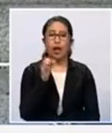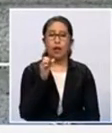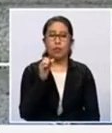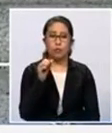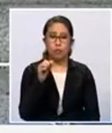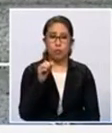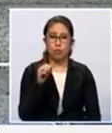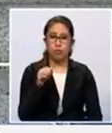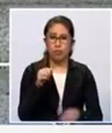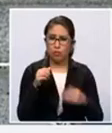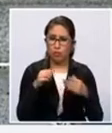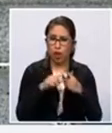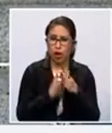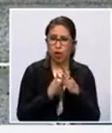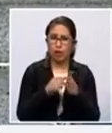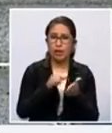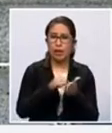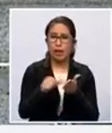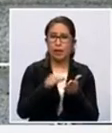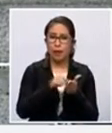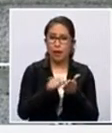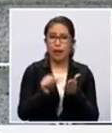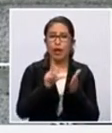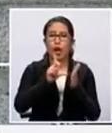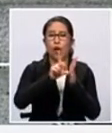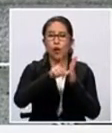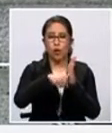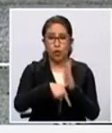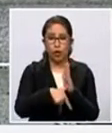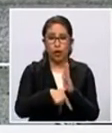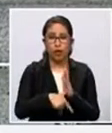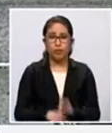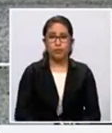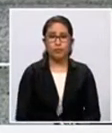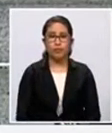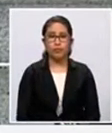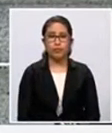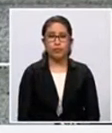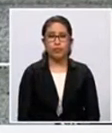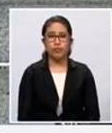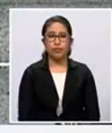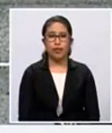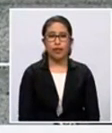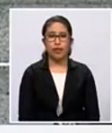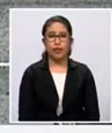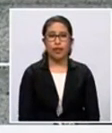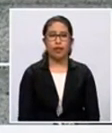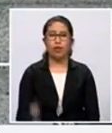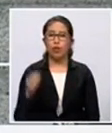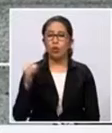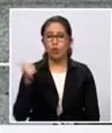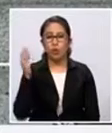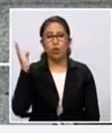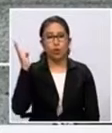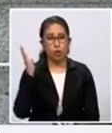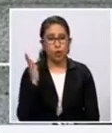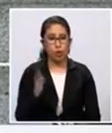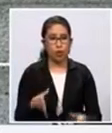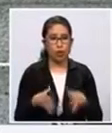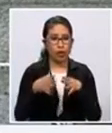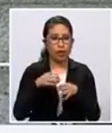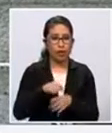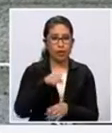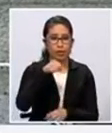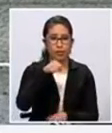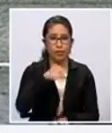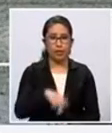a comenzar a pagar porque se está cruzando información con el Ministerio de Salud. Y para evitar estas duplicaciones,